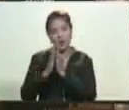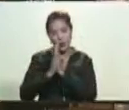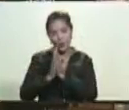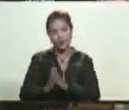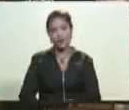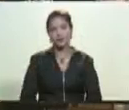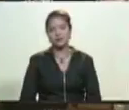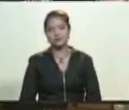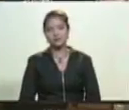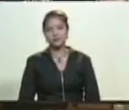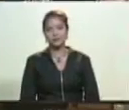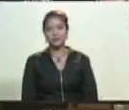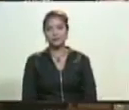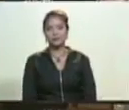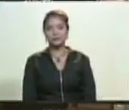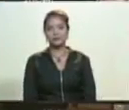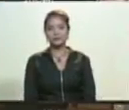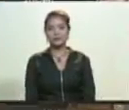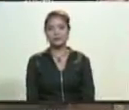favor.